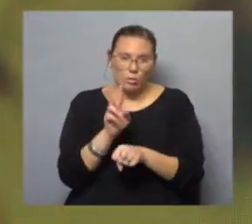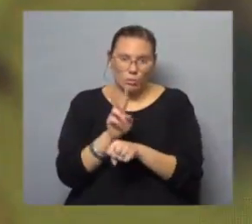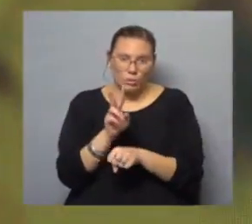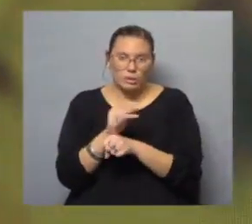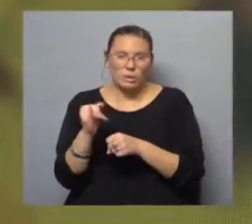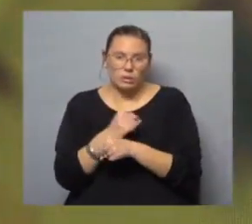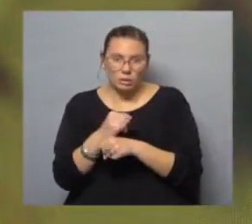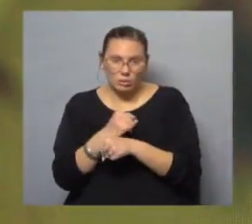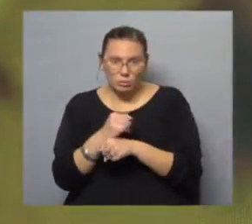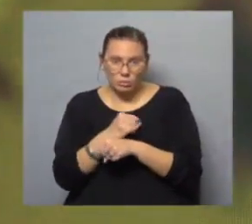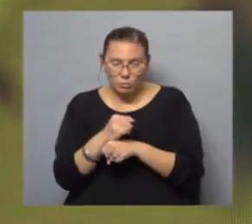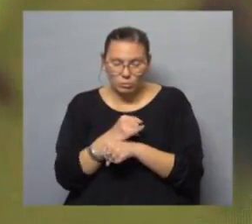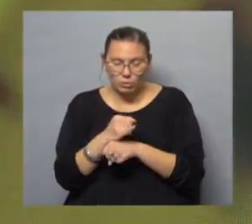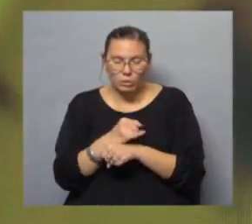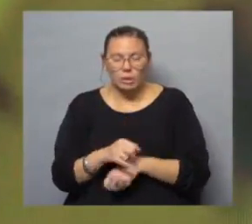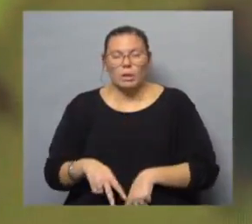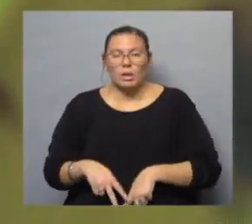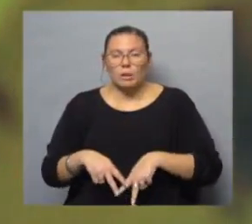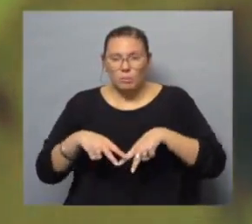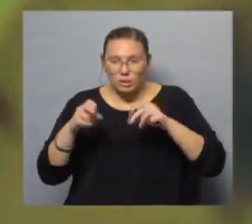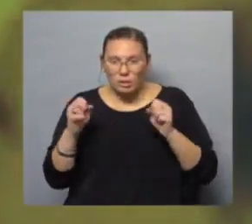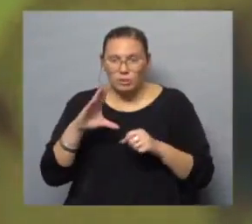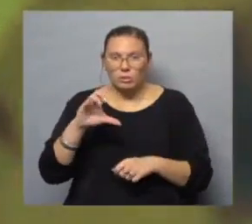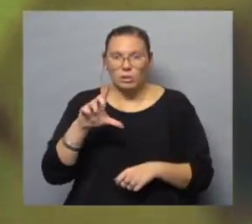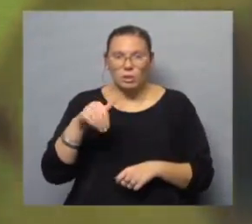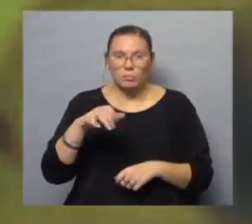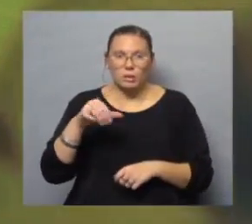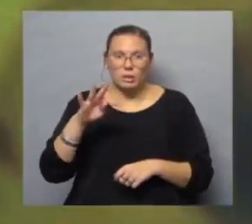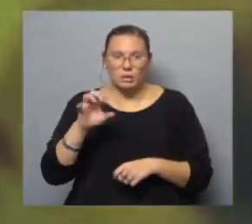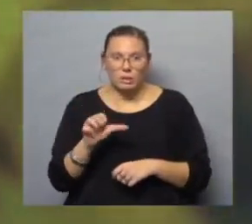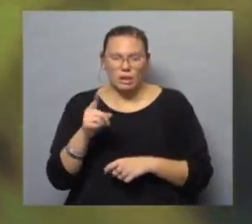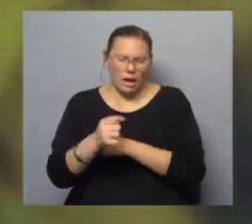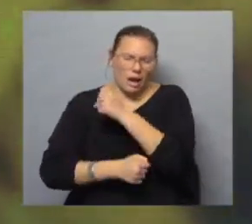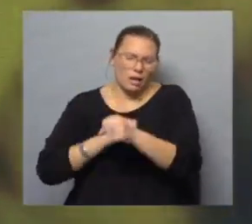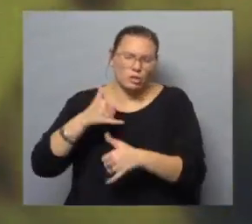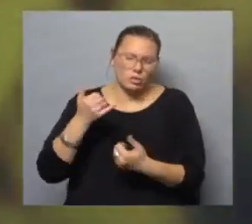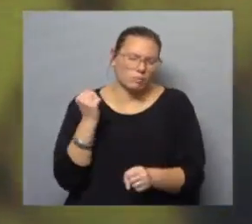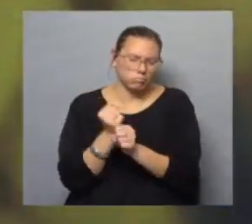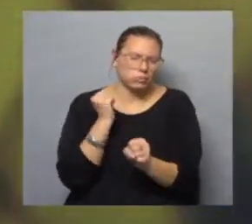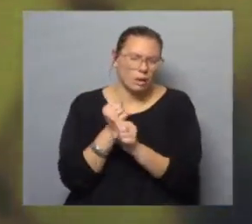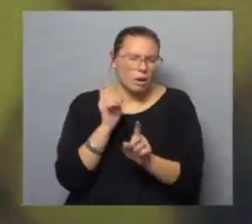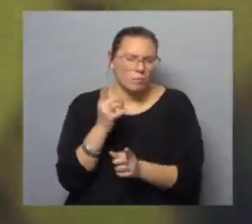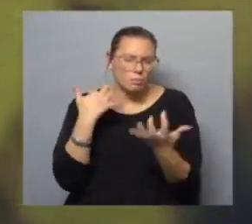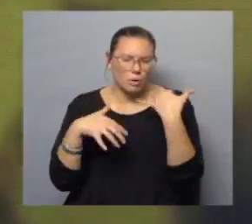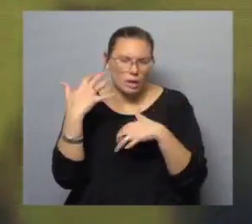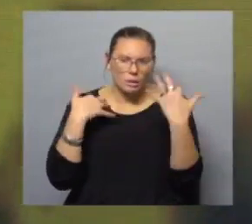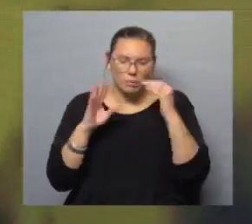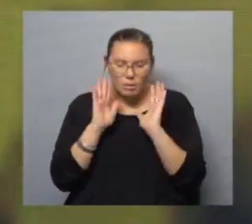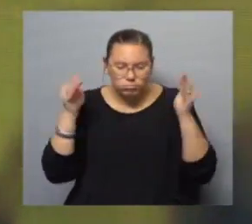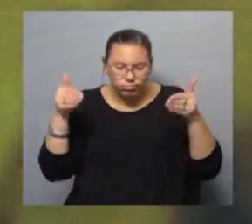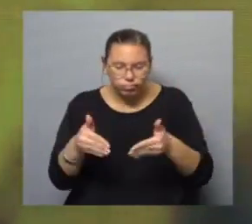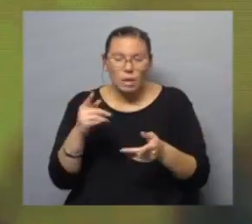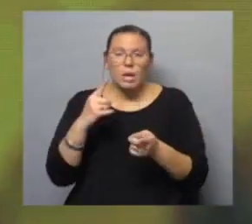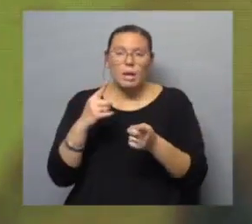de Investigaciones Biológicas Clemente Estable. Ella hace muchos años que trabaja con esta especie y bueno, nos